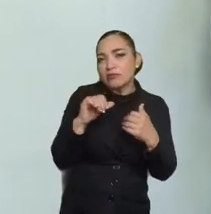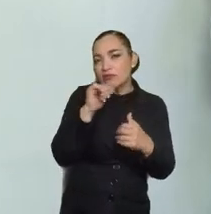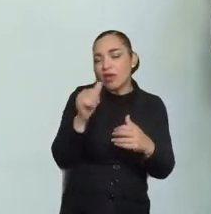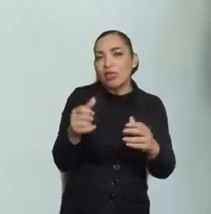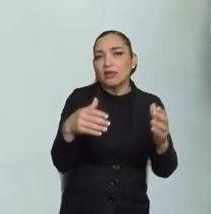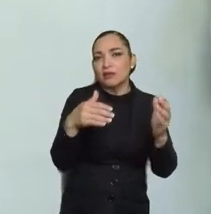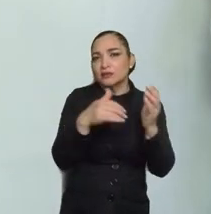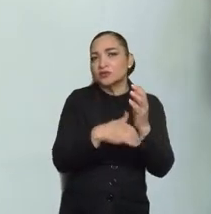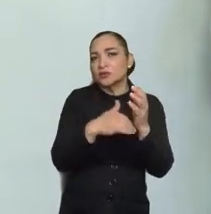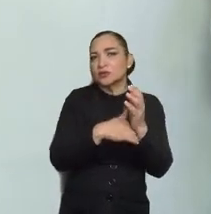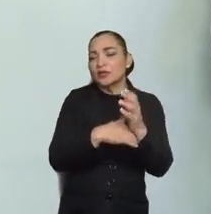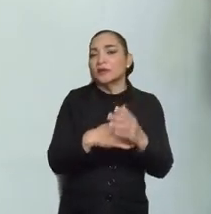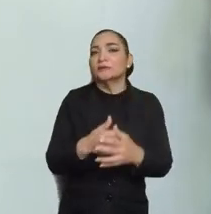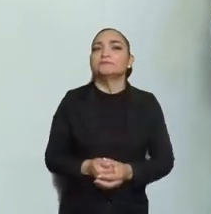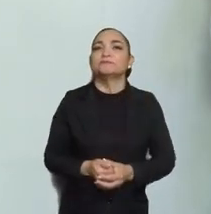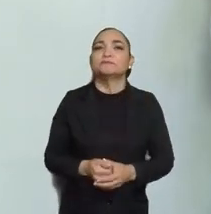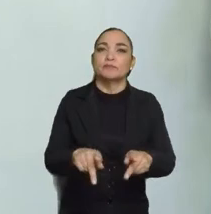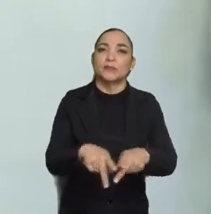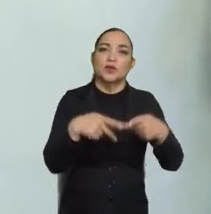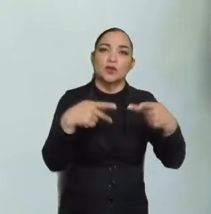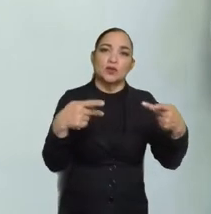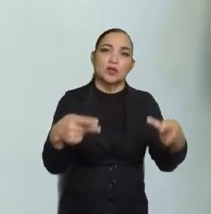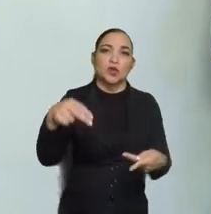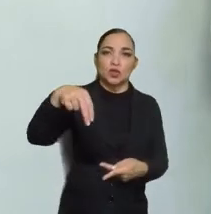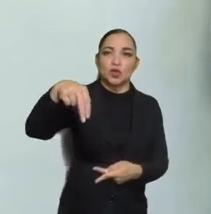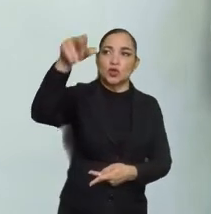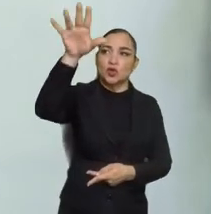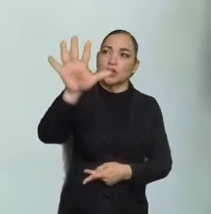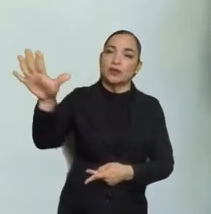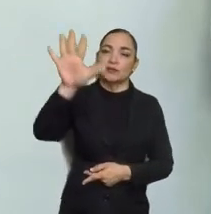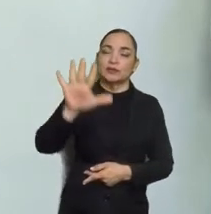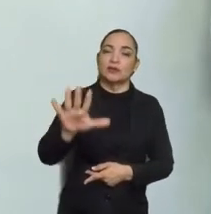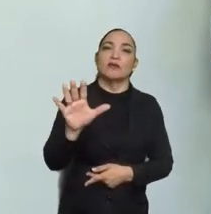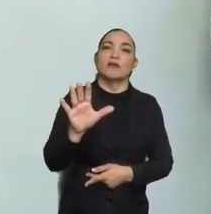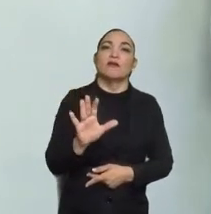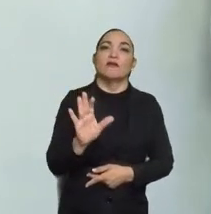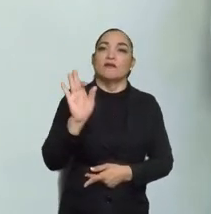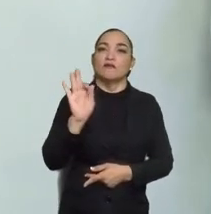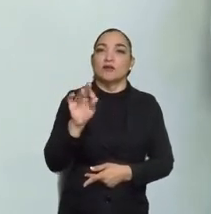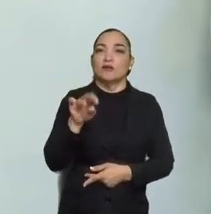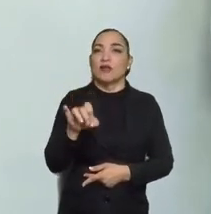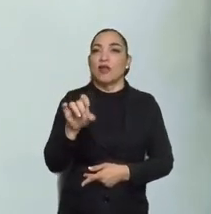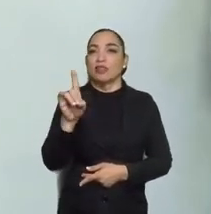periódico Noroeste, Alejandra Morales. Alejandra.